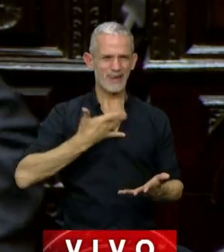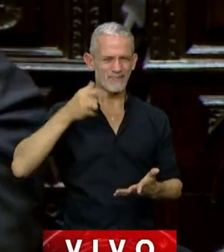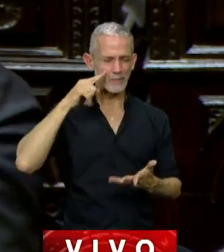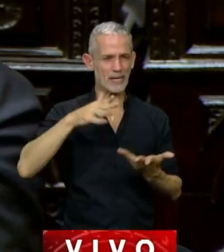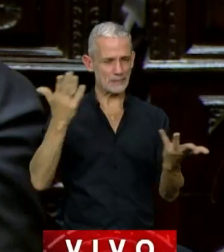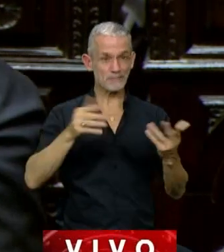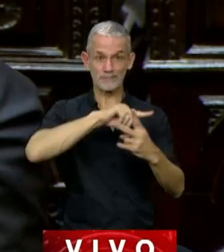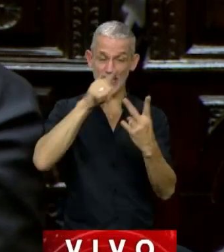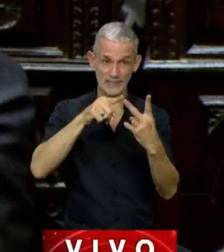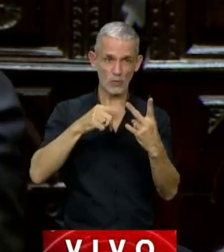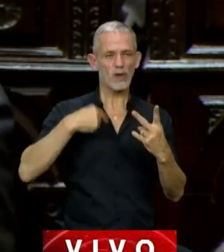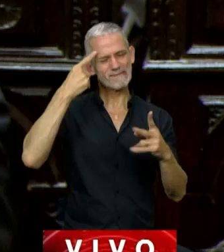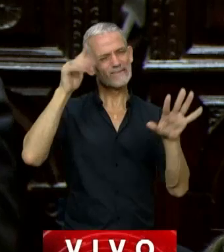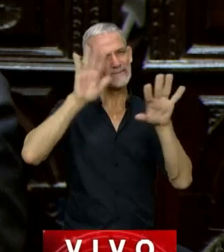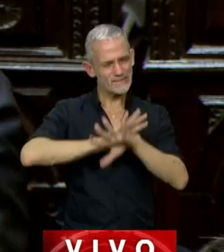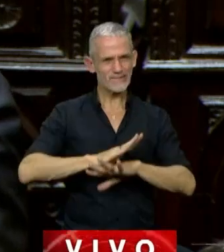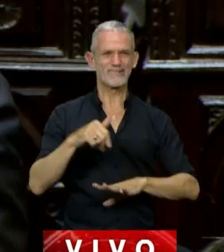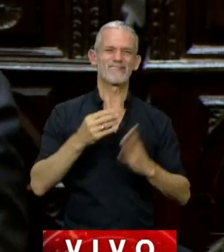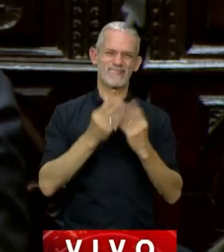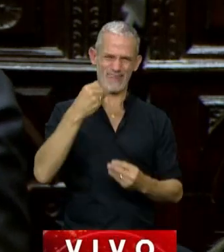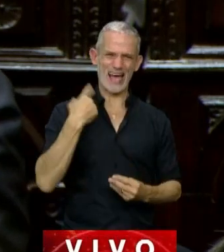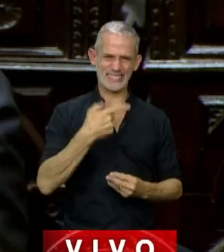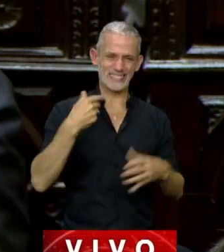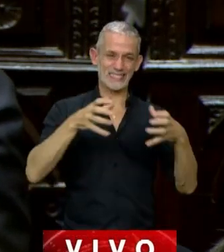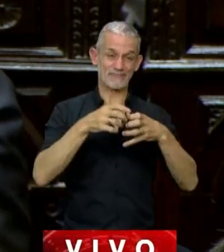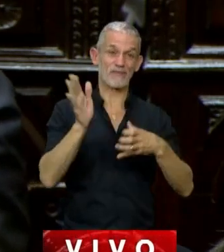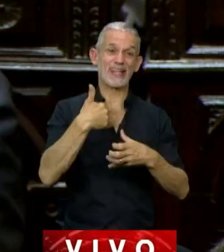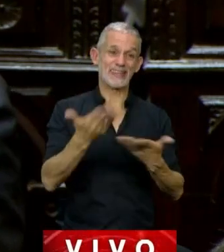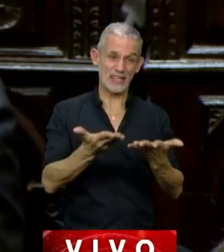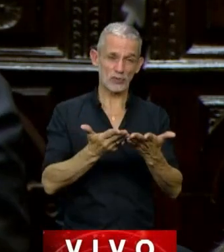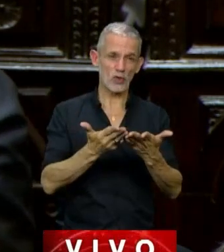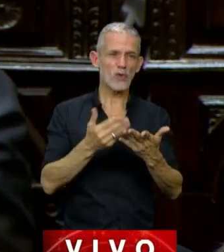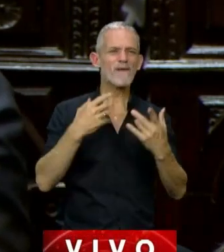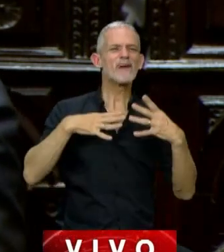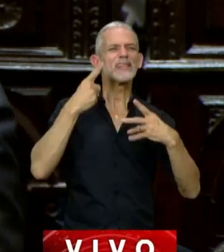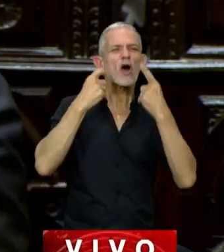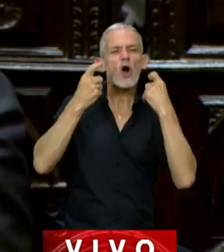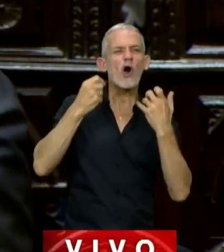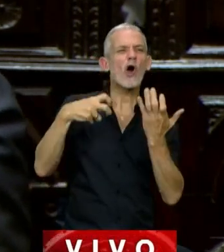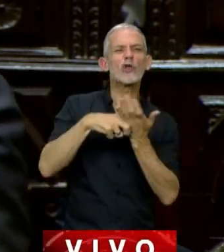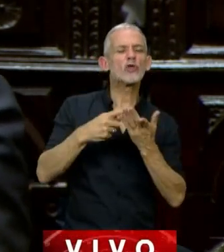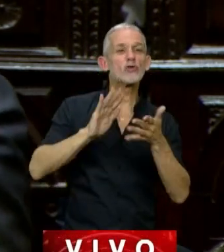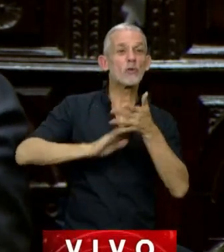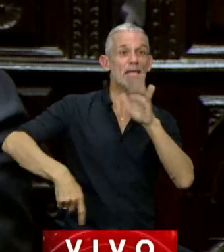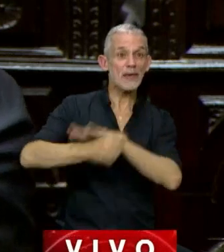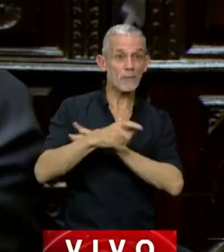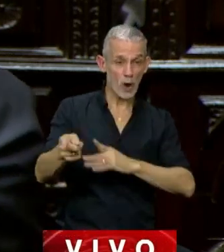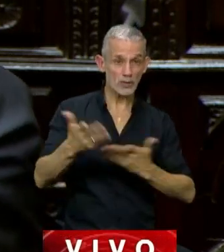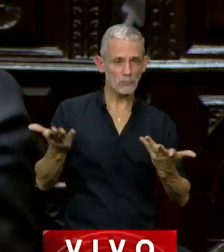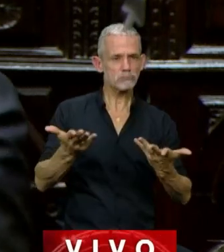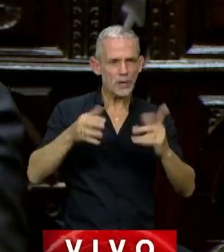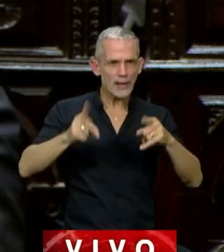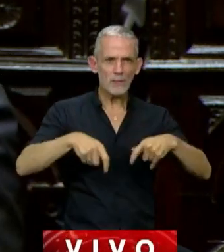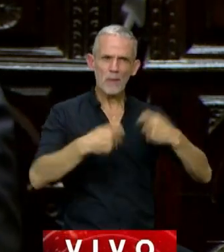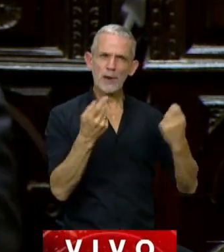también creo que fue un error de nuestra gestión la indebida fiscalización sobre las importaciones, que también